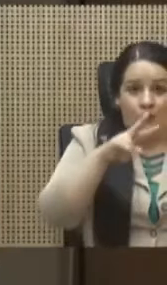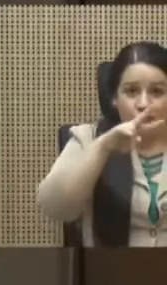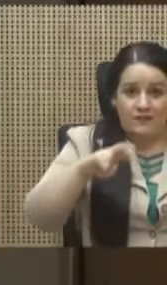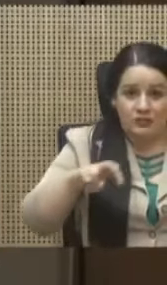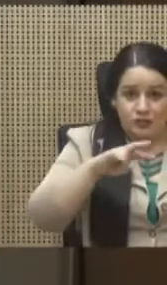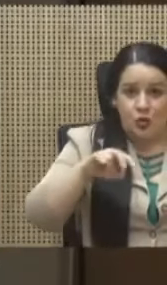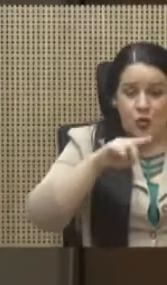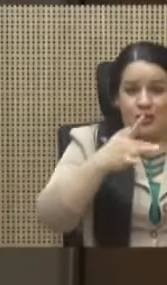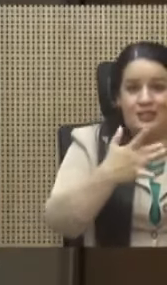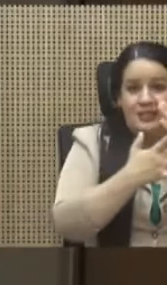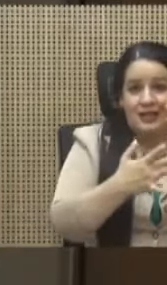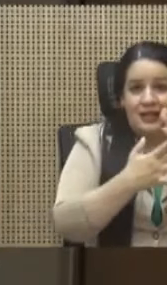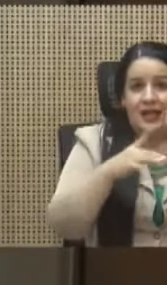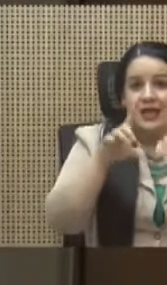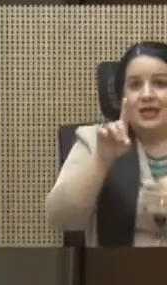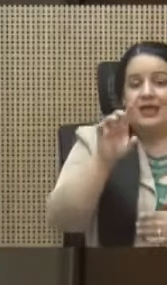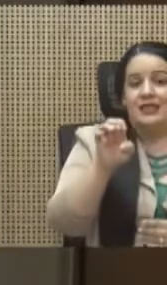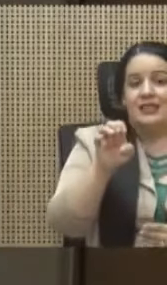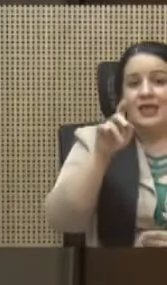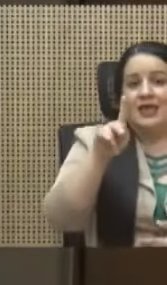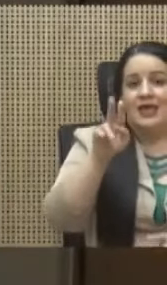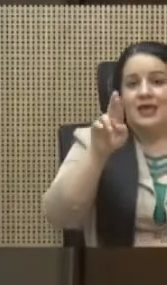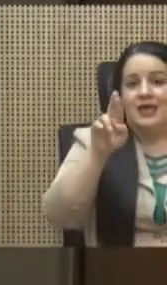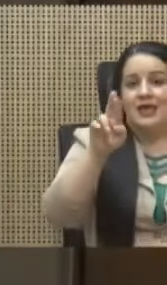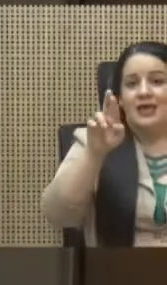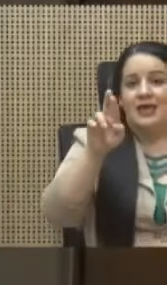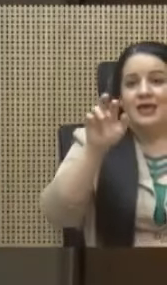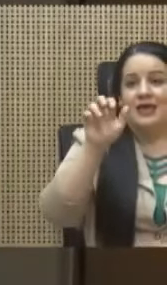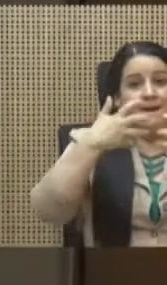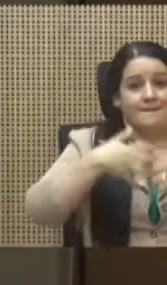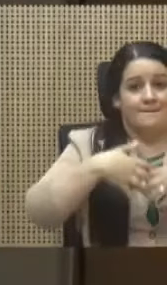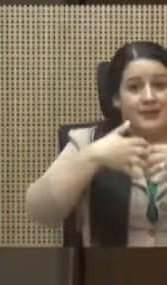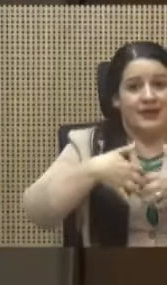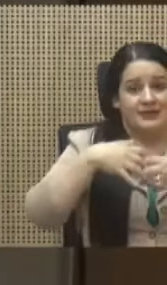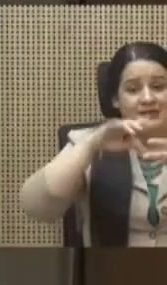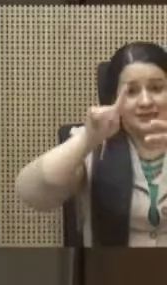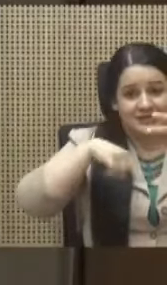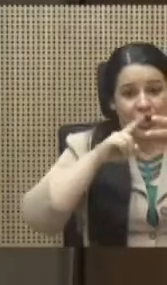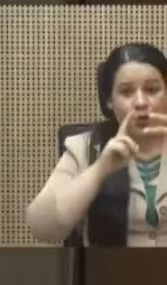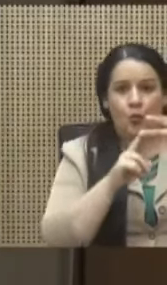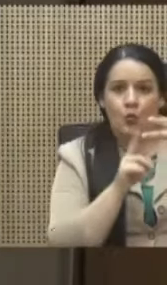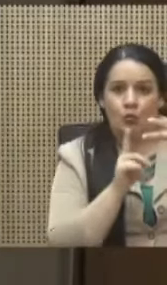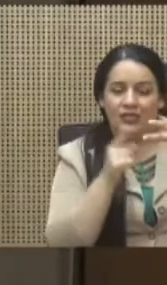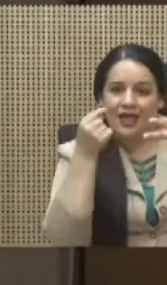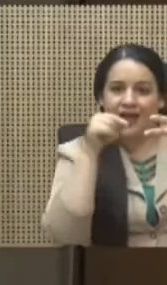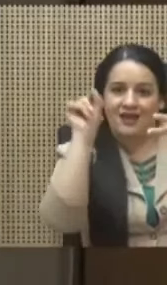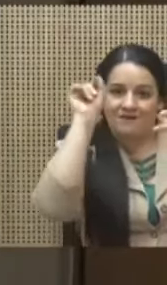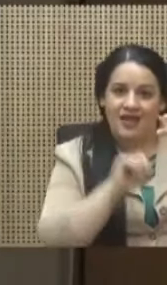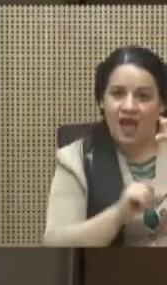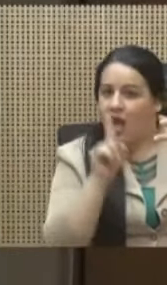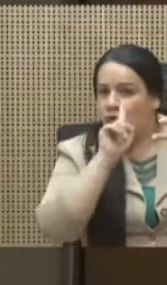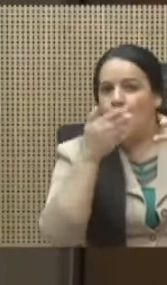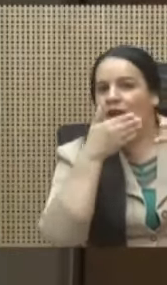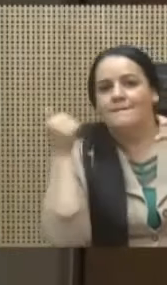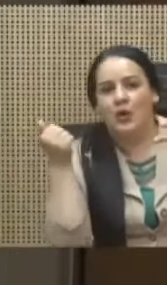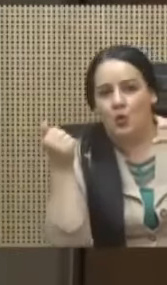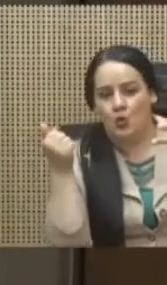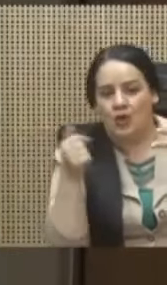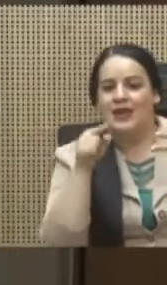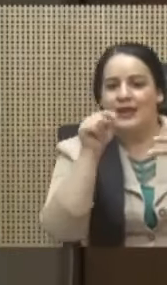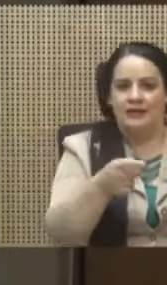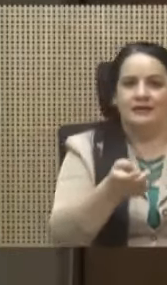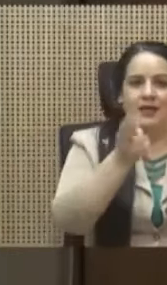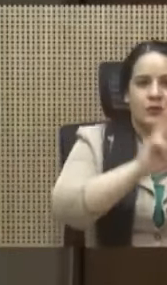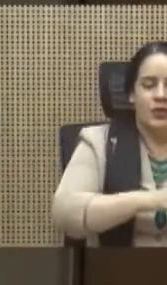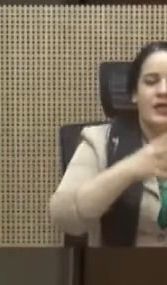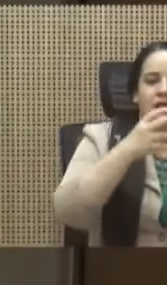que era la la la empresa segunda calificada no la mejor calificada en ese en esa contratación que también la hicieron al